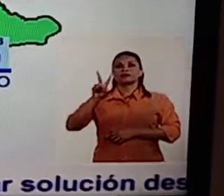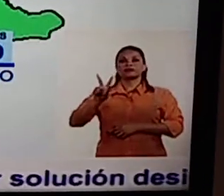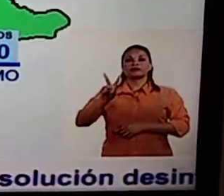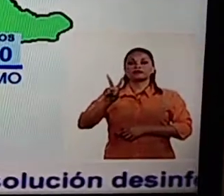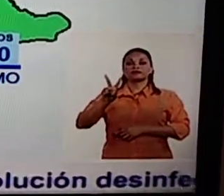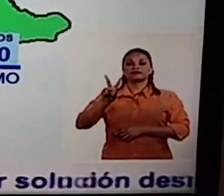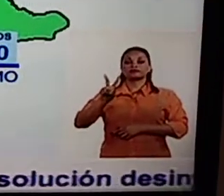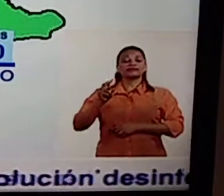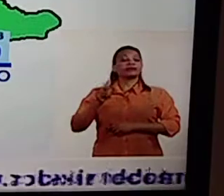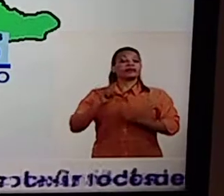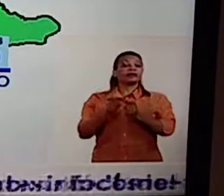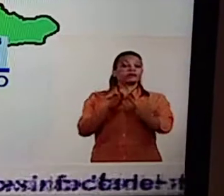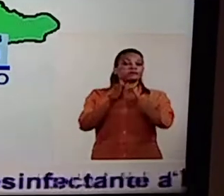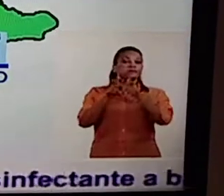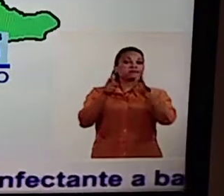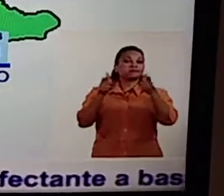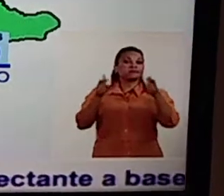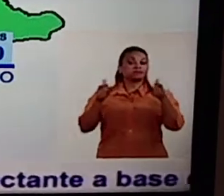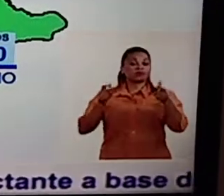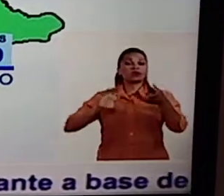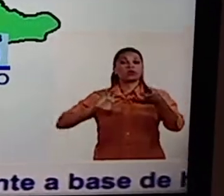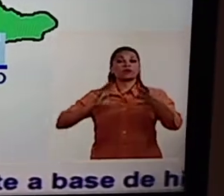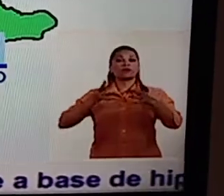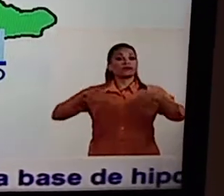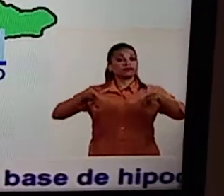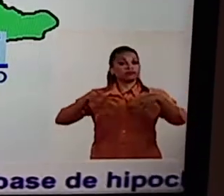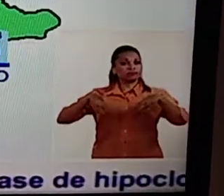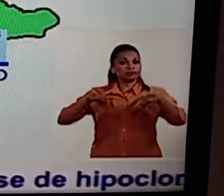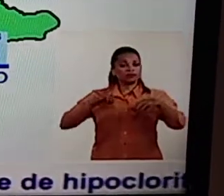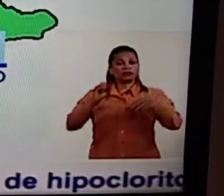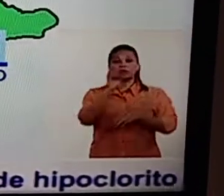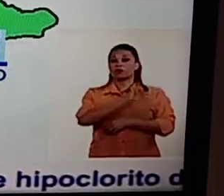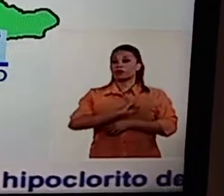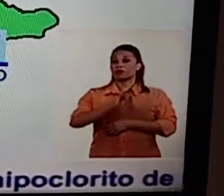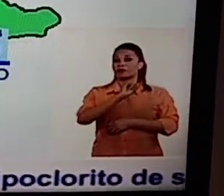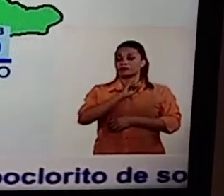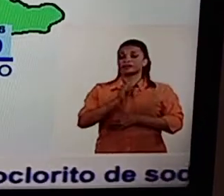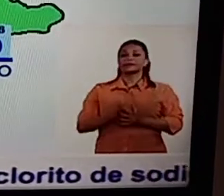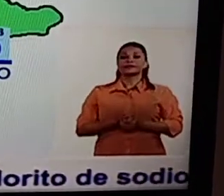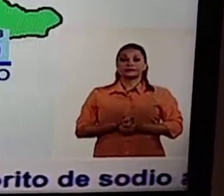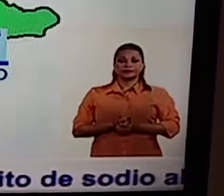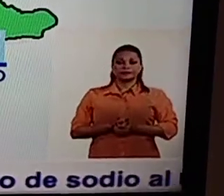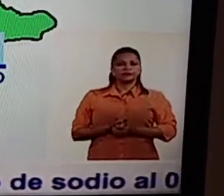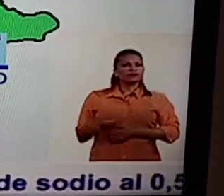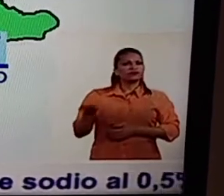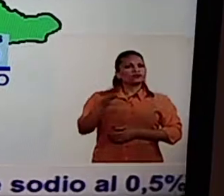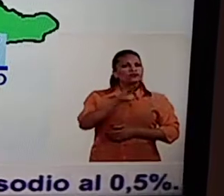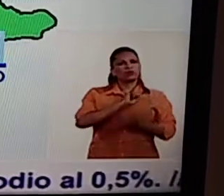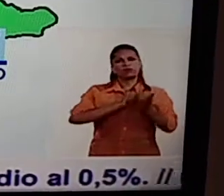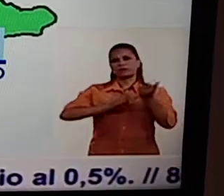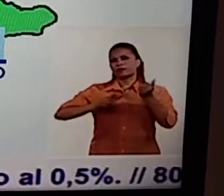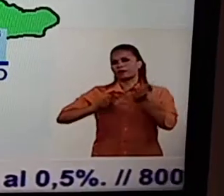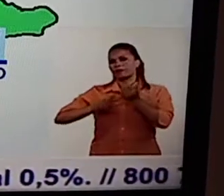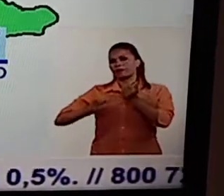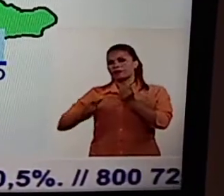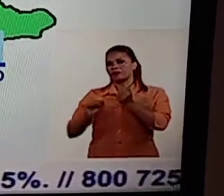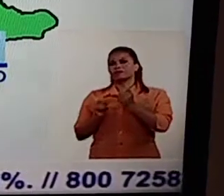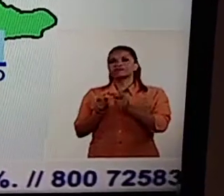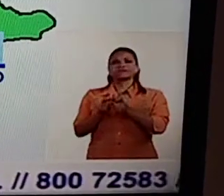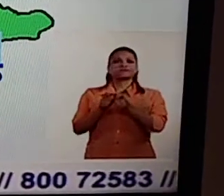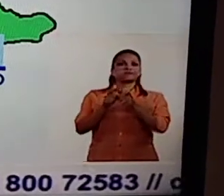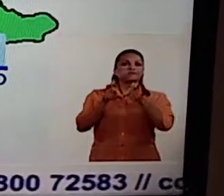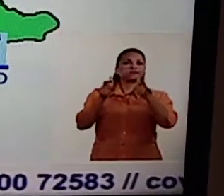mayor complejidad en este territorio oriental. Prácticamente todas las provincias han incrementado el